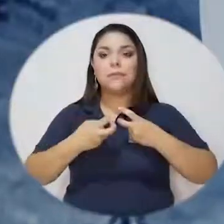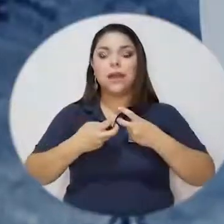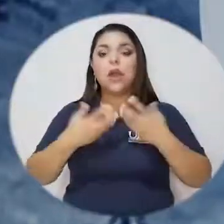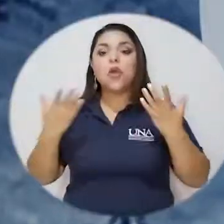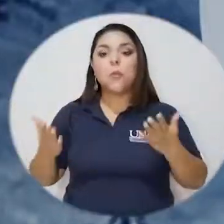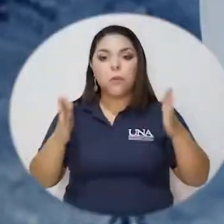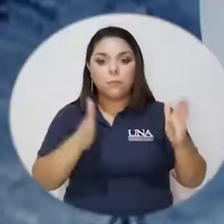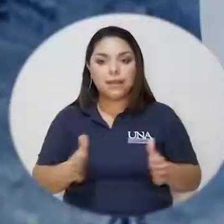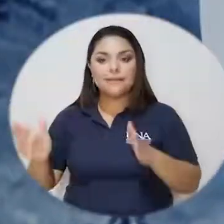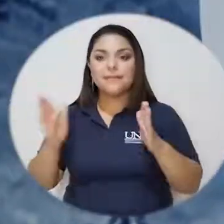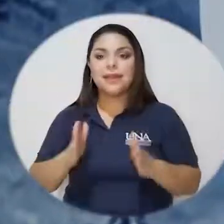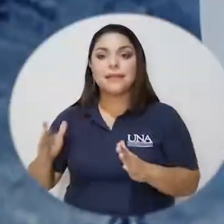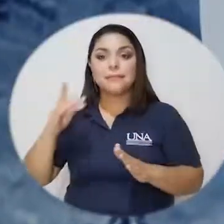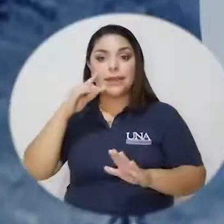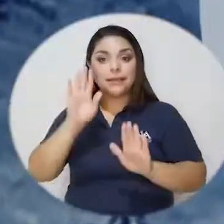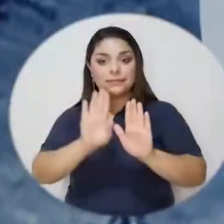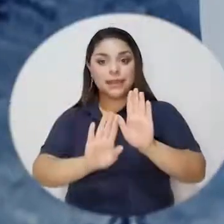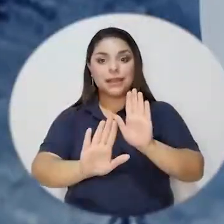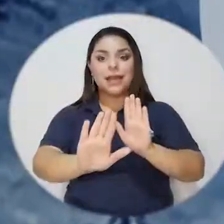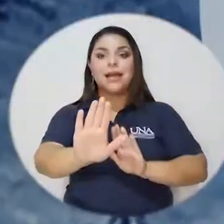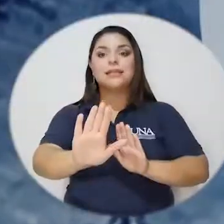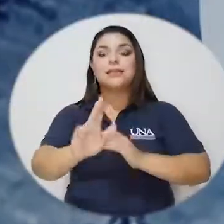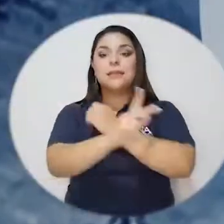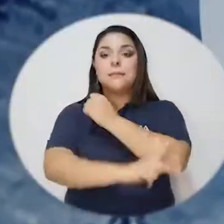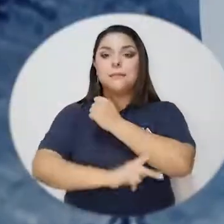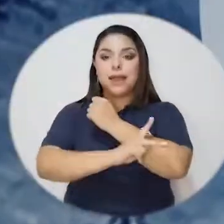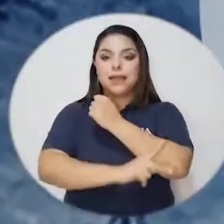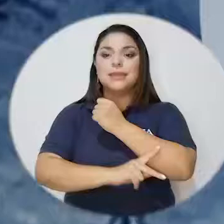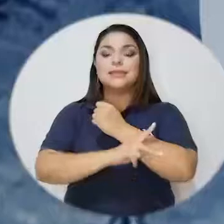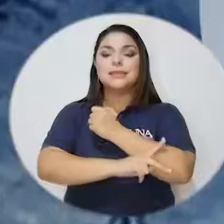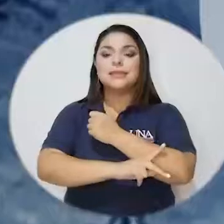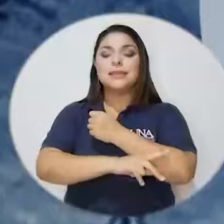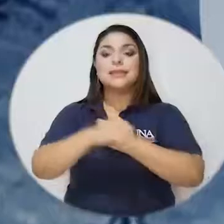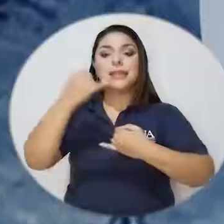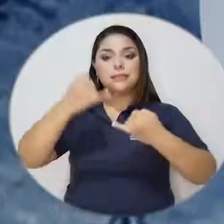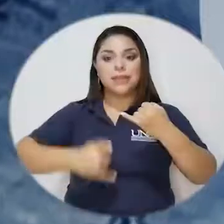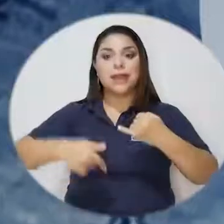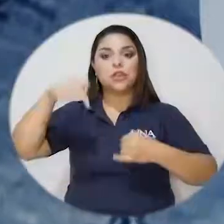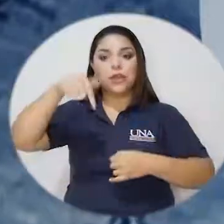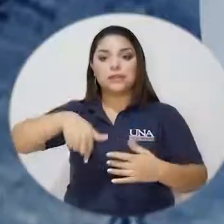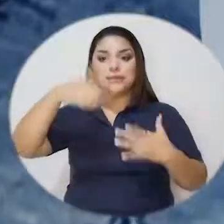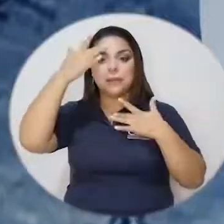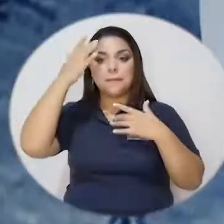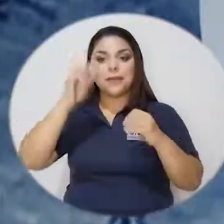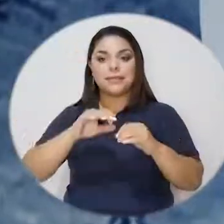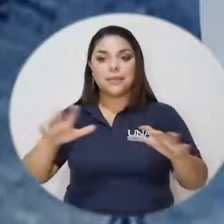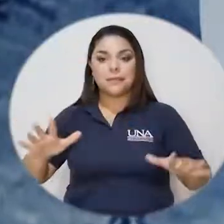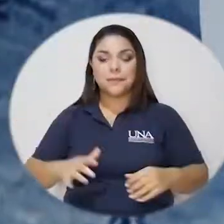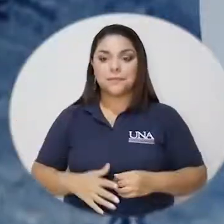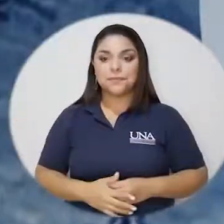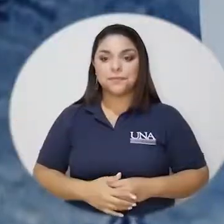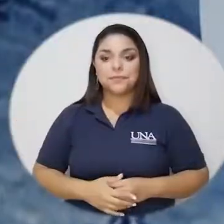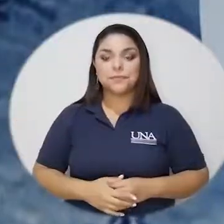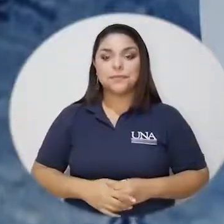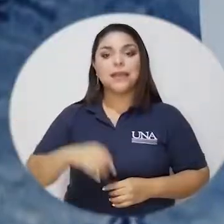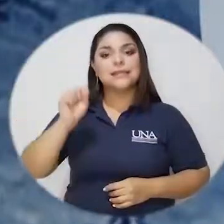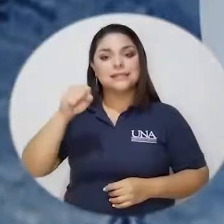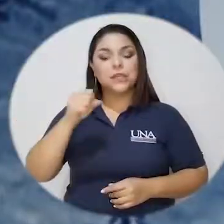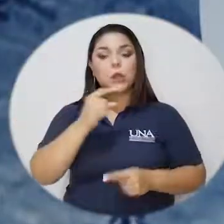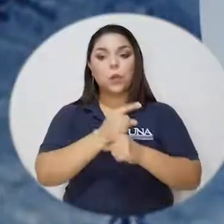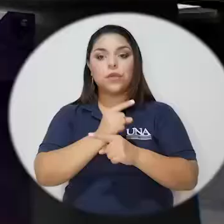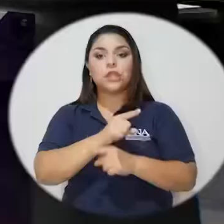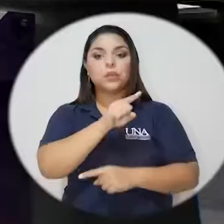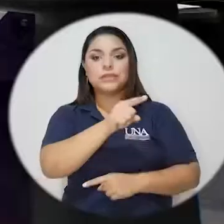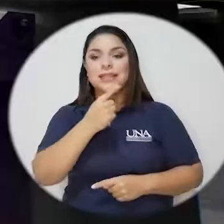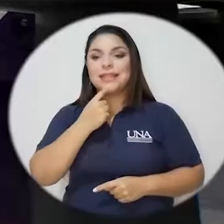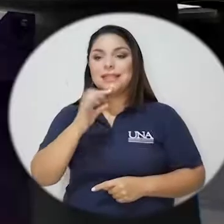para sacar al país adelante ahora, saliendo un poco en este lapso de la pandemia. Sí, usted lo dice